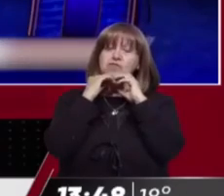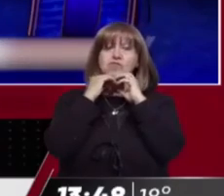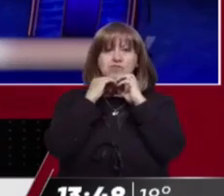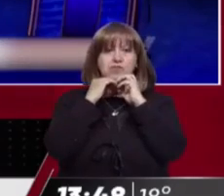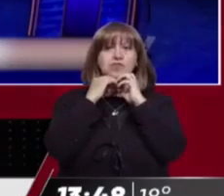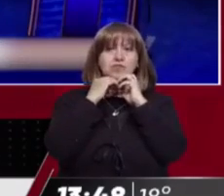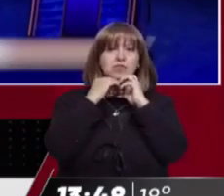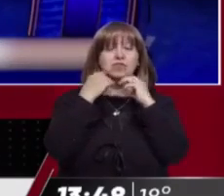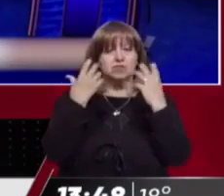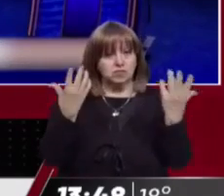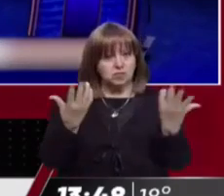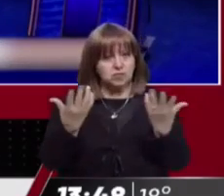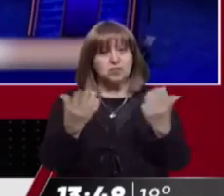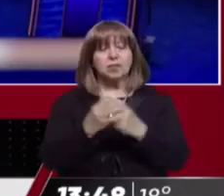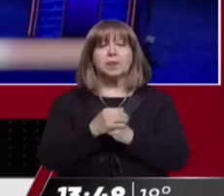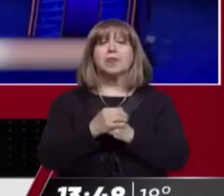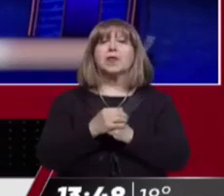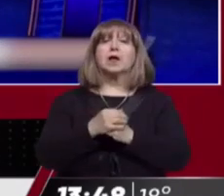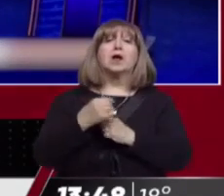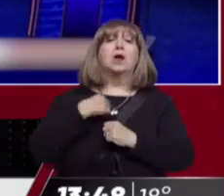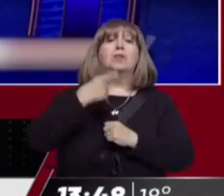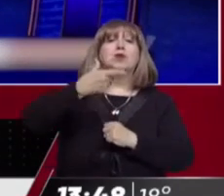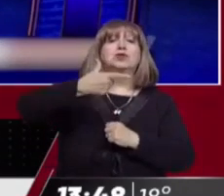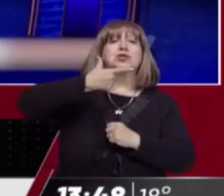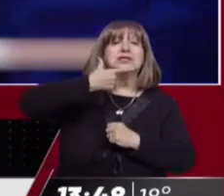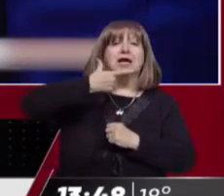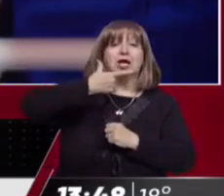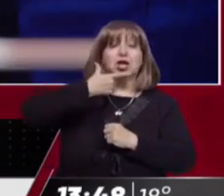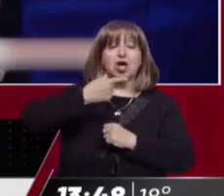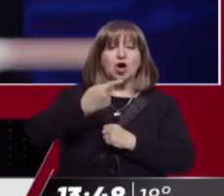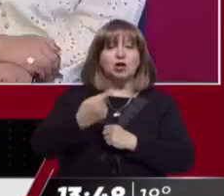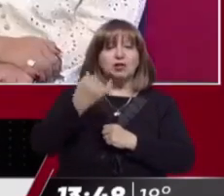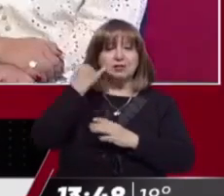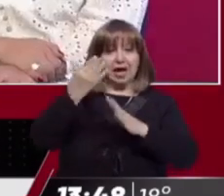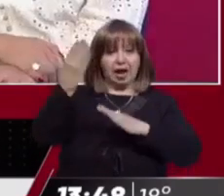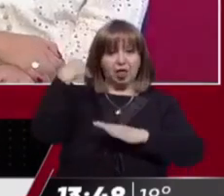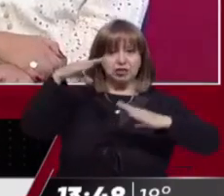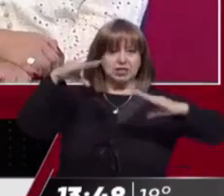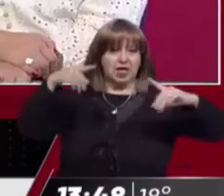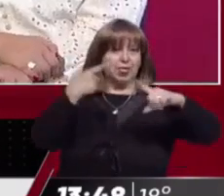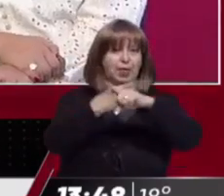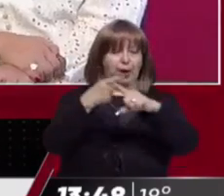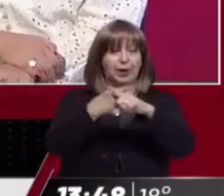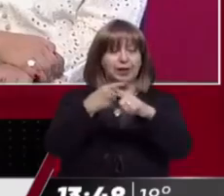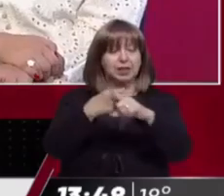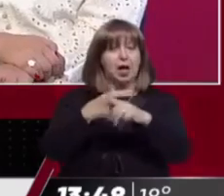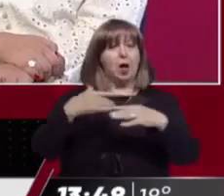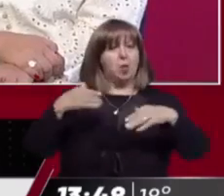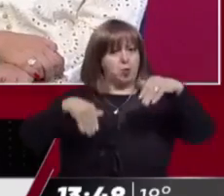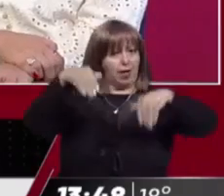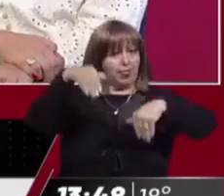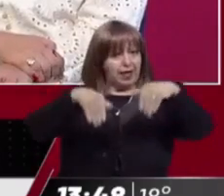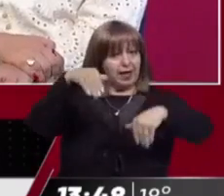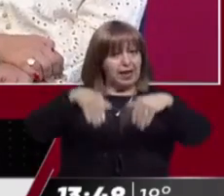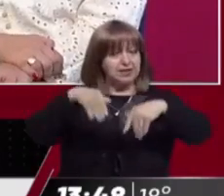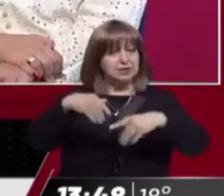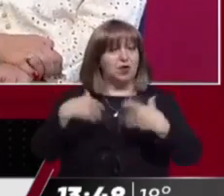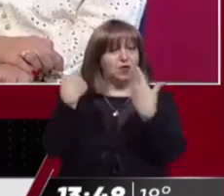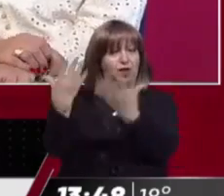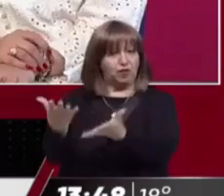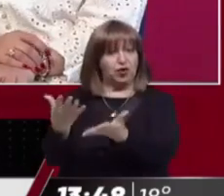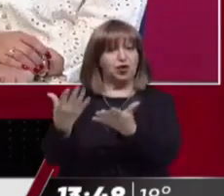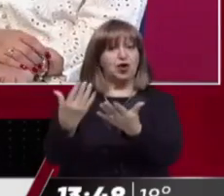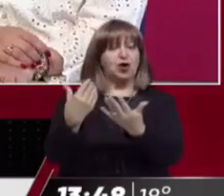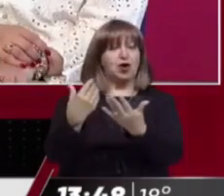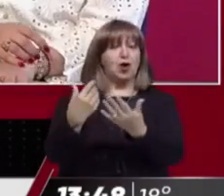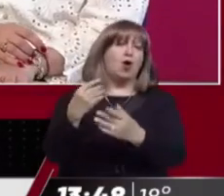los calificativos. Sí, Sergio. ¿Crees vos que lo de anoche, lo del debate, definió o no la elección o hay que esperar todavía un tiempo?